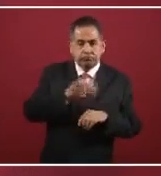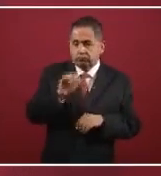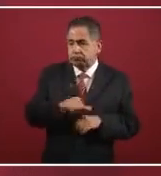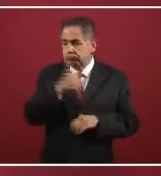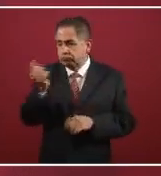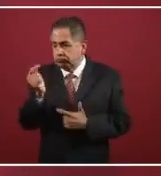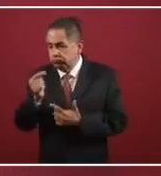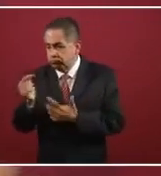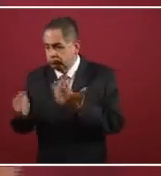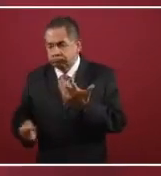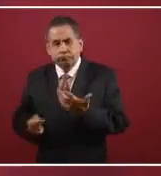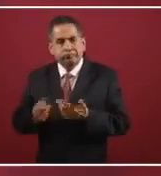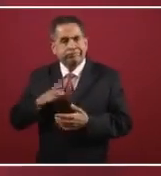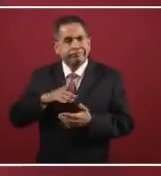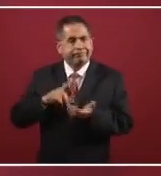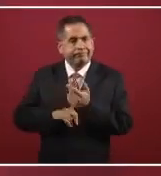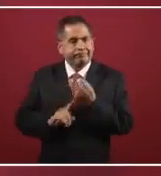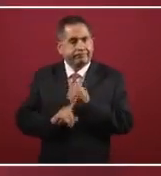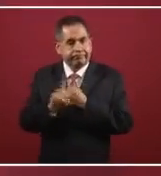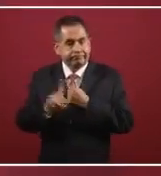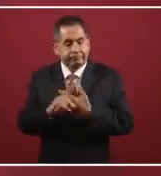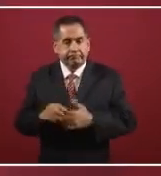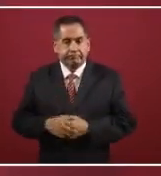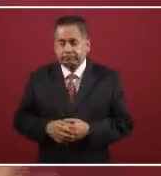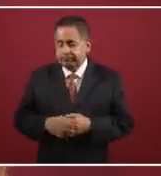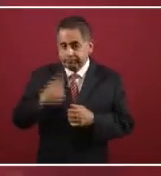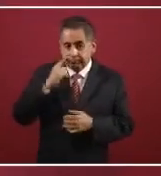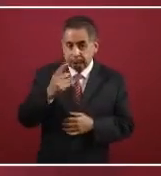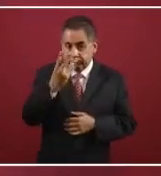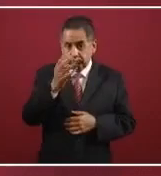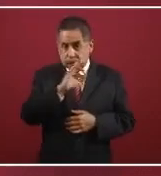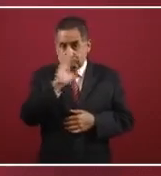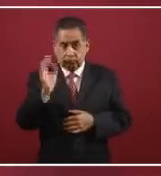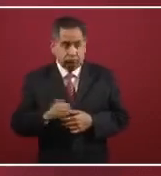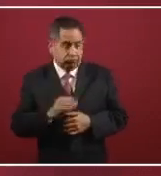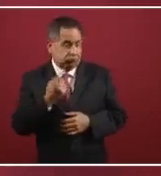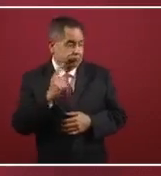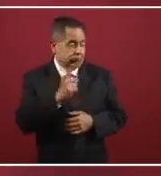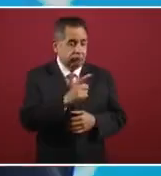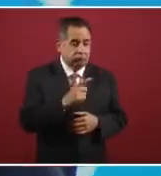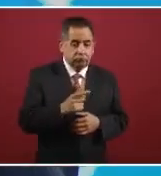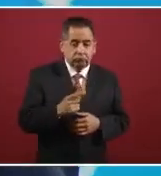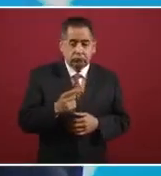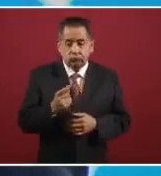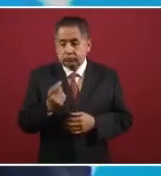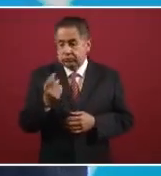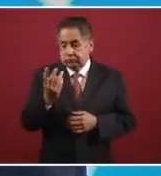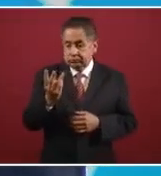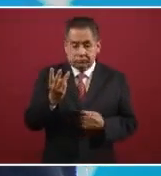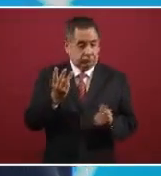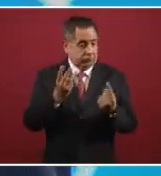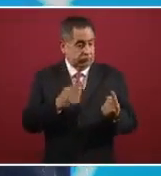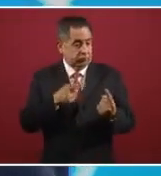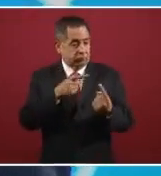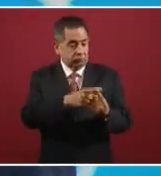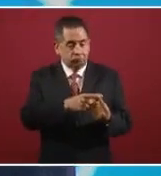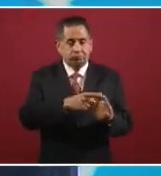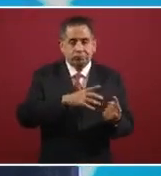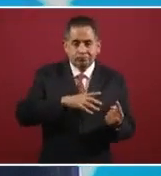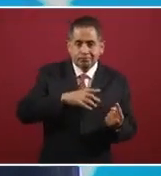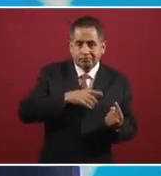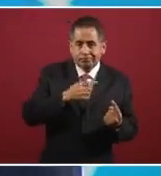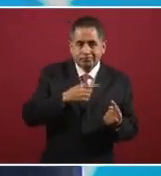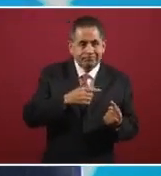social. Pero de ese 4% de indigencia, de ese uno cada tres, hoy decimos, tenemos un dígito, estamos en